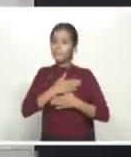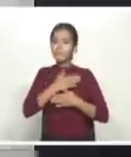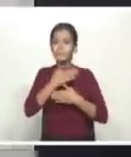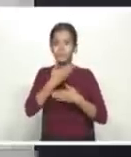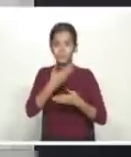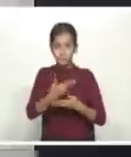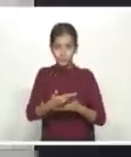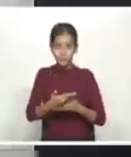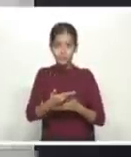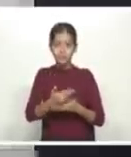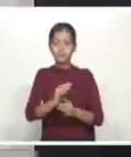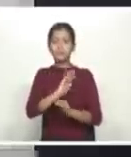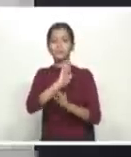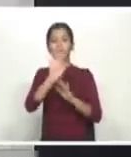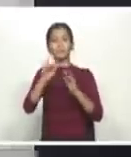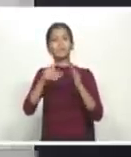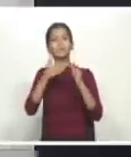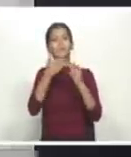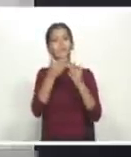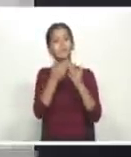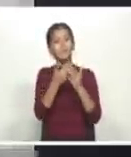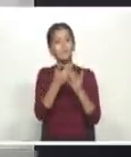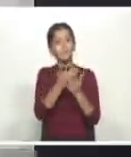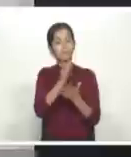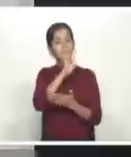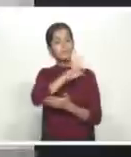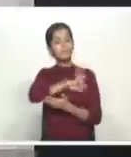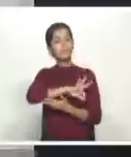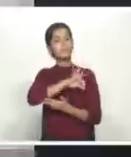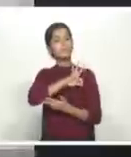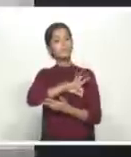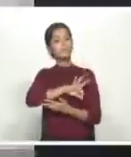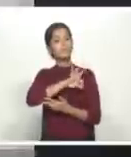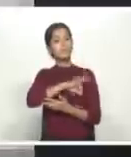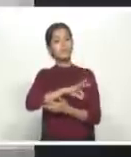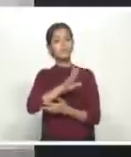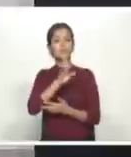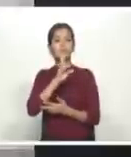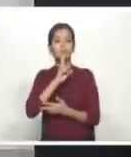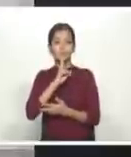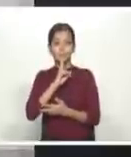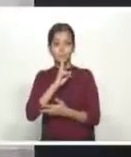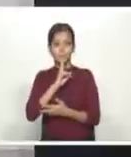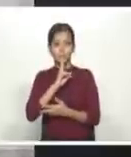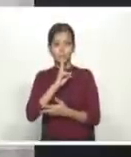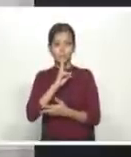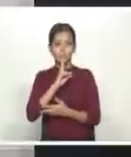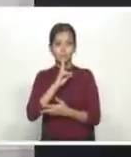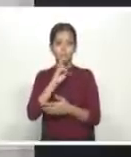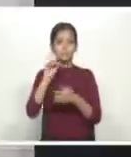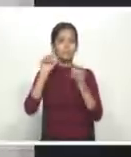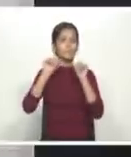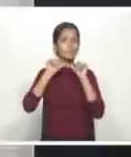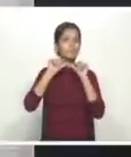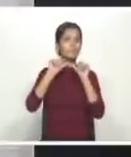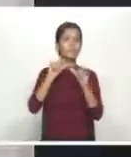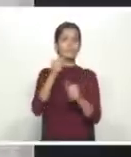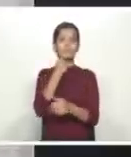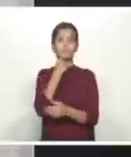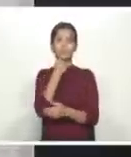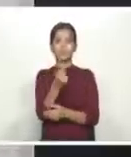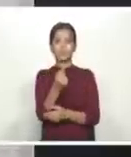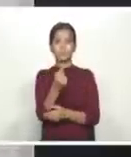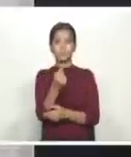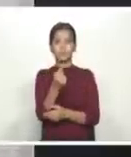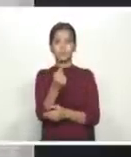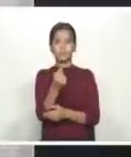cueste, todo por sacar adelante a Honduras. Y siempre lo hemos dicho en todo